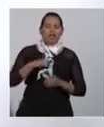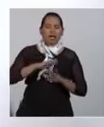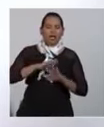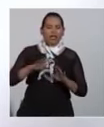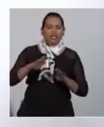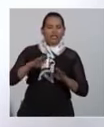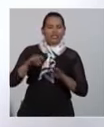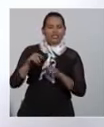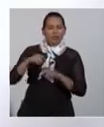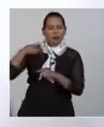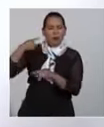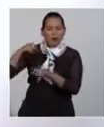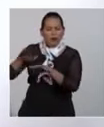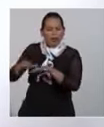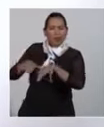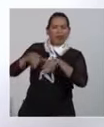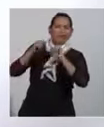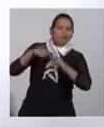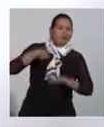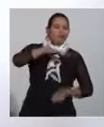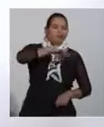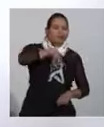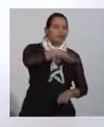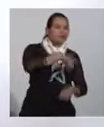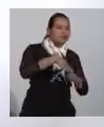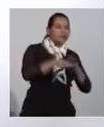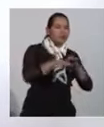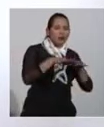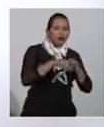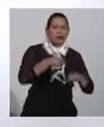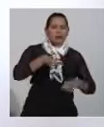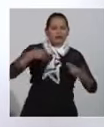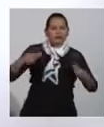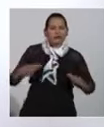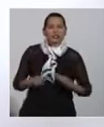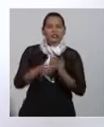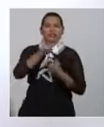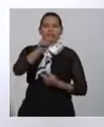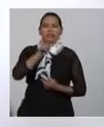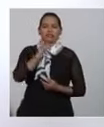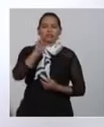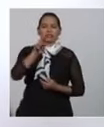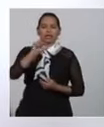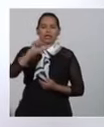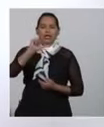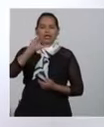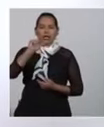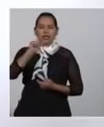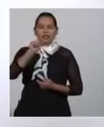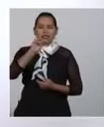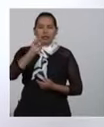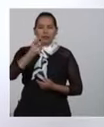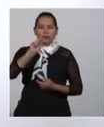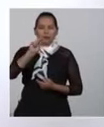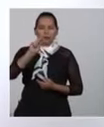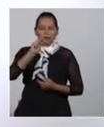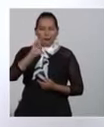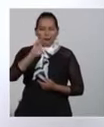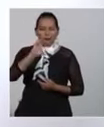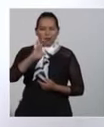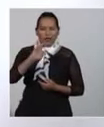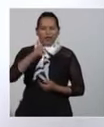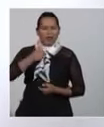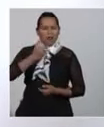estado. Nací en Sinacatepec, soy un hombre apegado a las costumbres y tradiciones